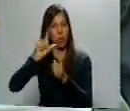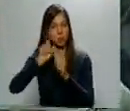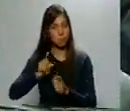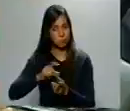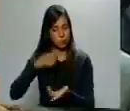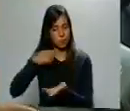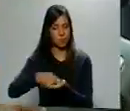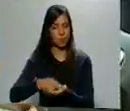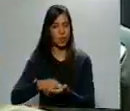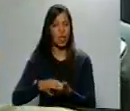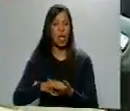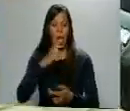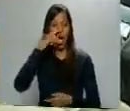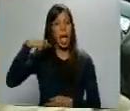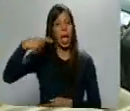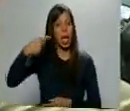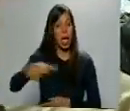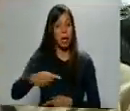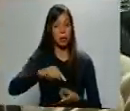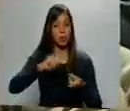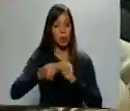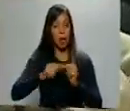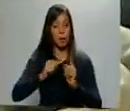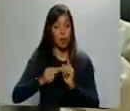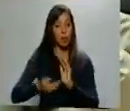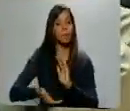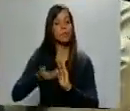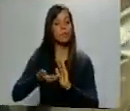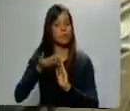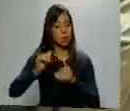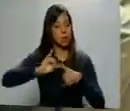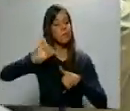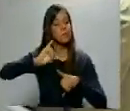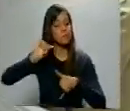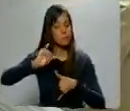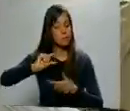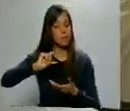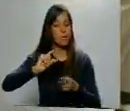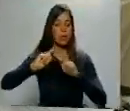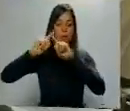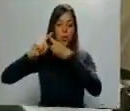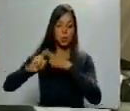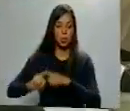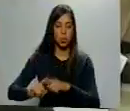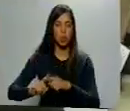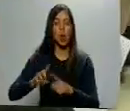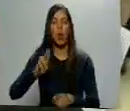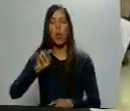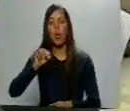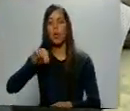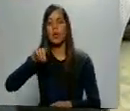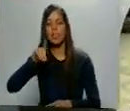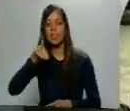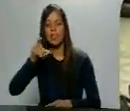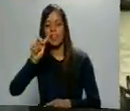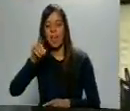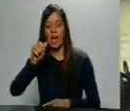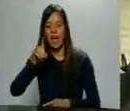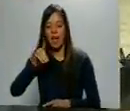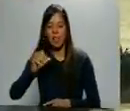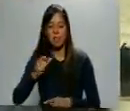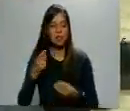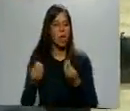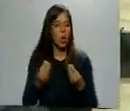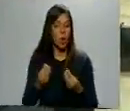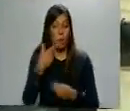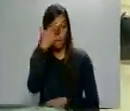de forma periódica el valor real de las multas y sanciones pecuniarias calculadas en unidades tributarias a los fines de prevenir